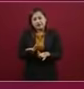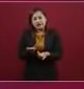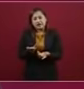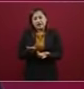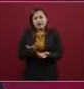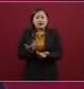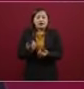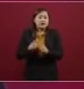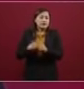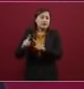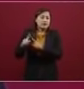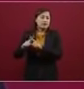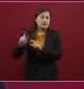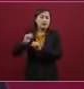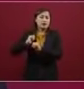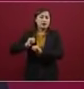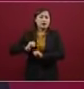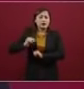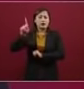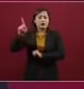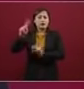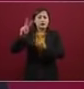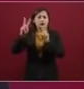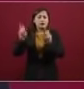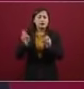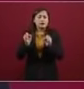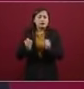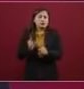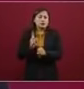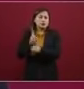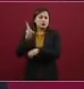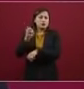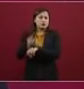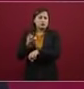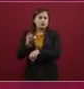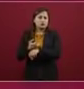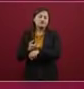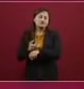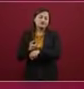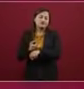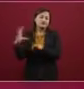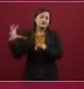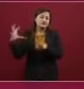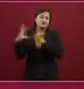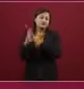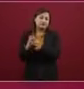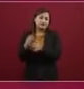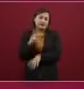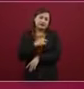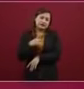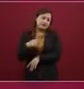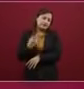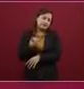instancias norteamericanas de seguridad es prácticamente obligada. Puedo decir